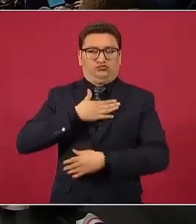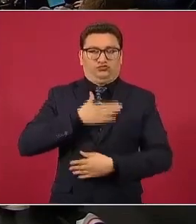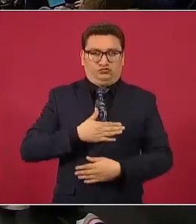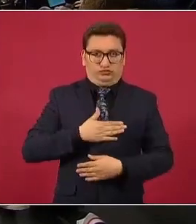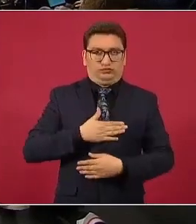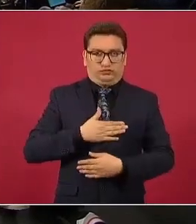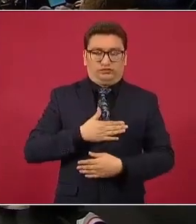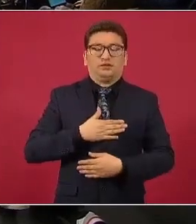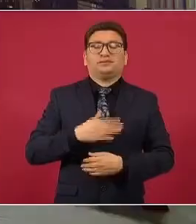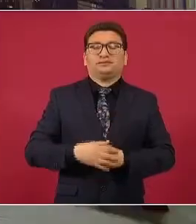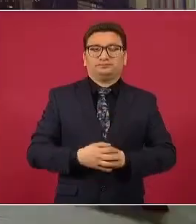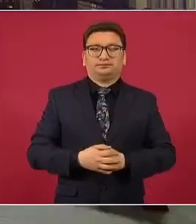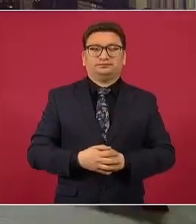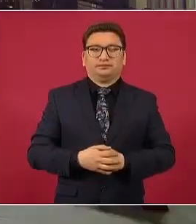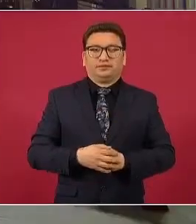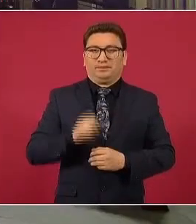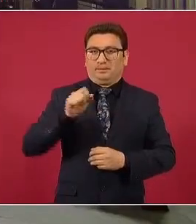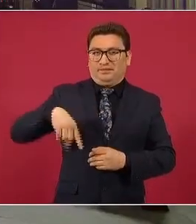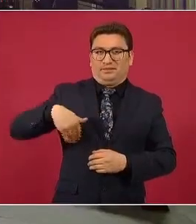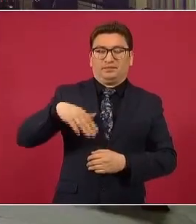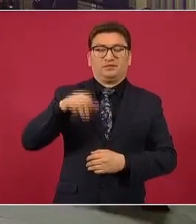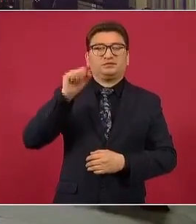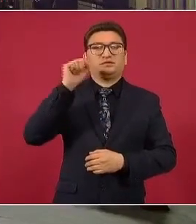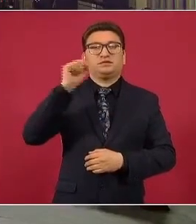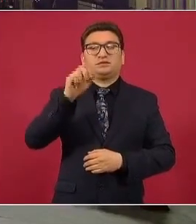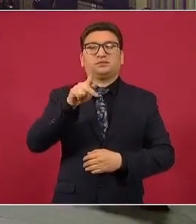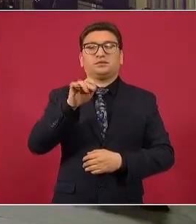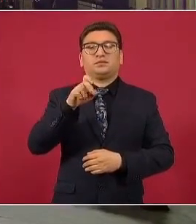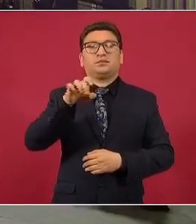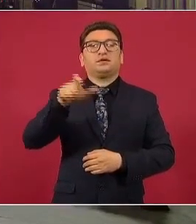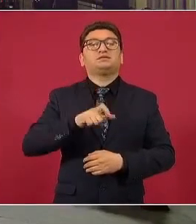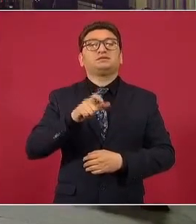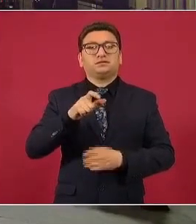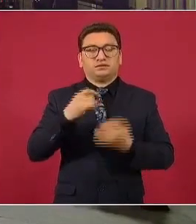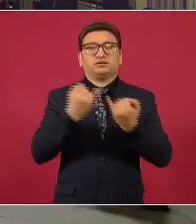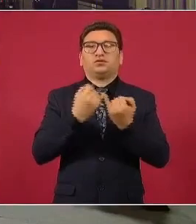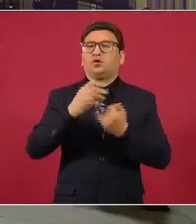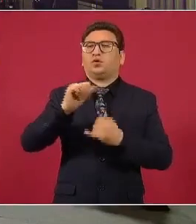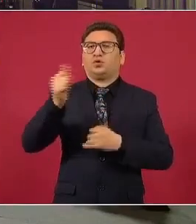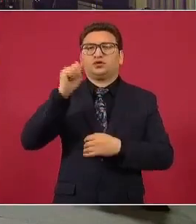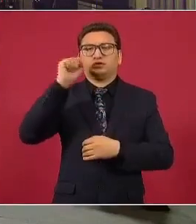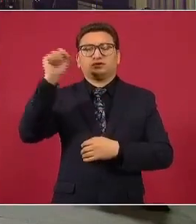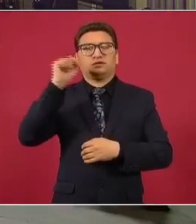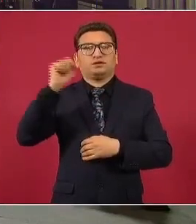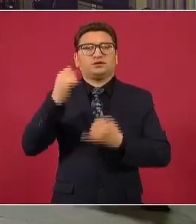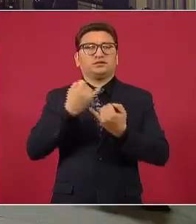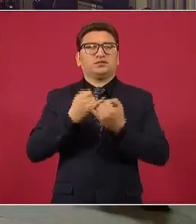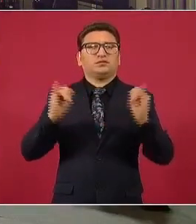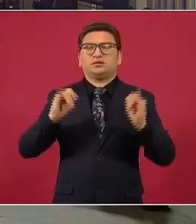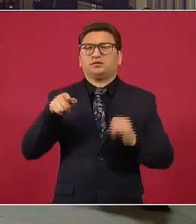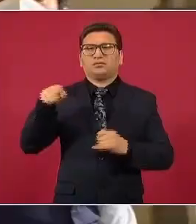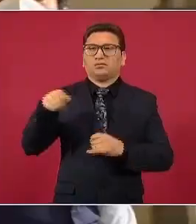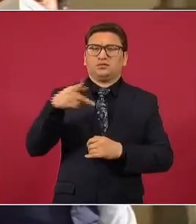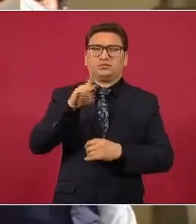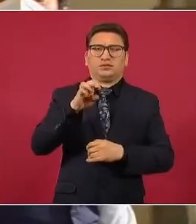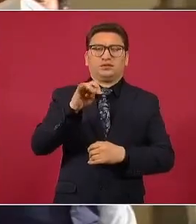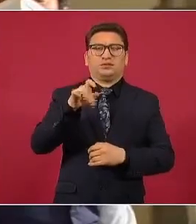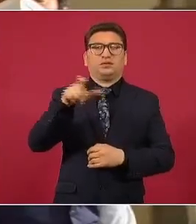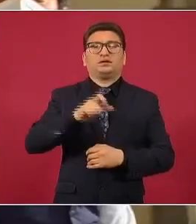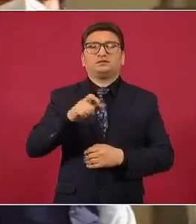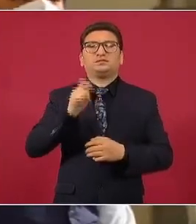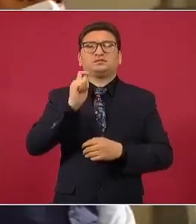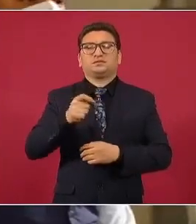acabamos de ver unas elecciones del sindicato de Pemex, pero también hay un sindicato independiente en Pemex que como que no se le hace mucho caso, que se